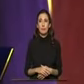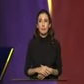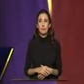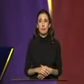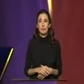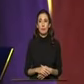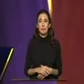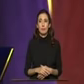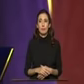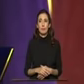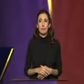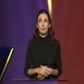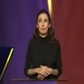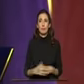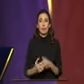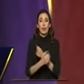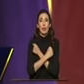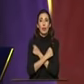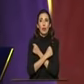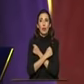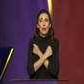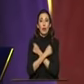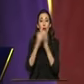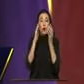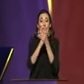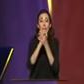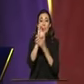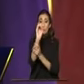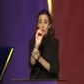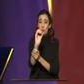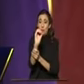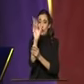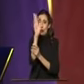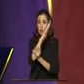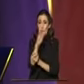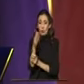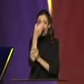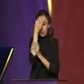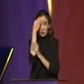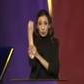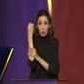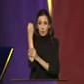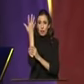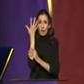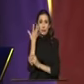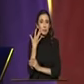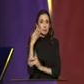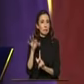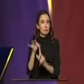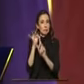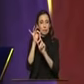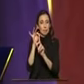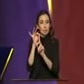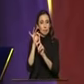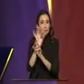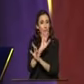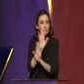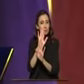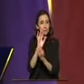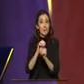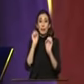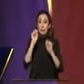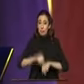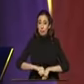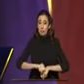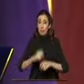Queridos esposos, por favor, nunca olviden esas fechas especiales. Puede